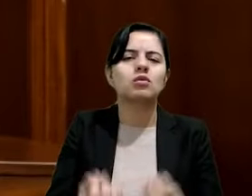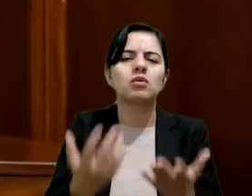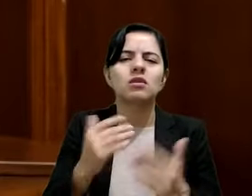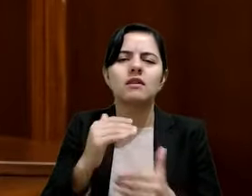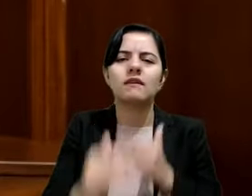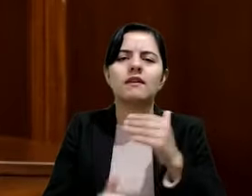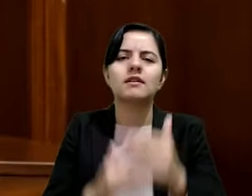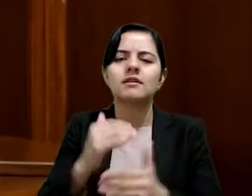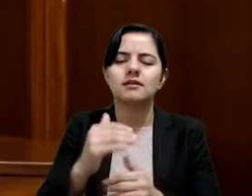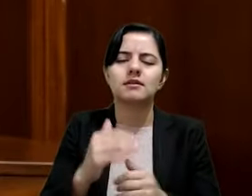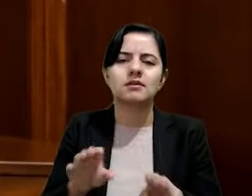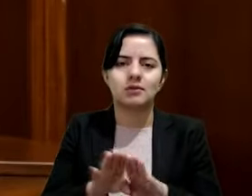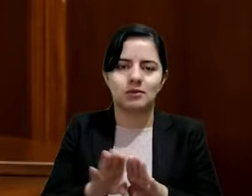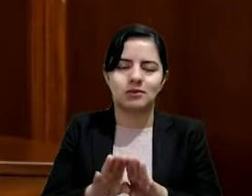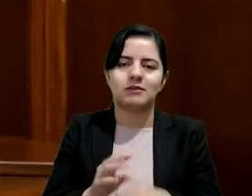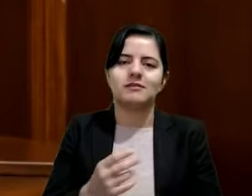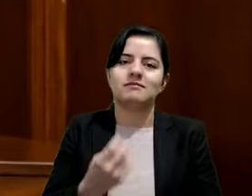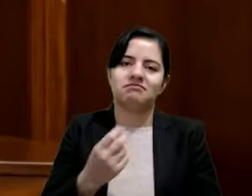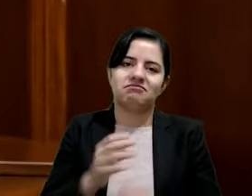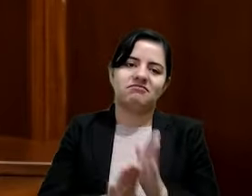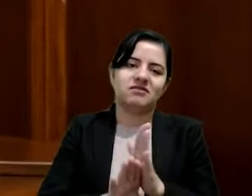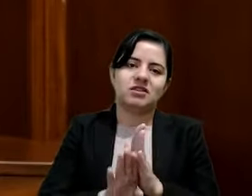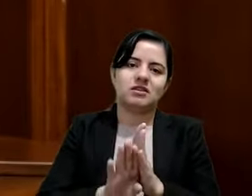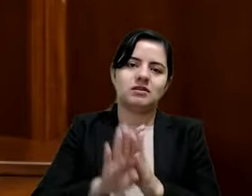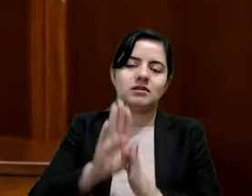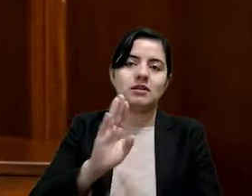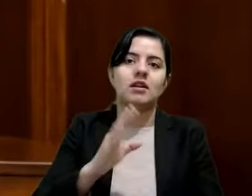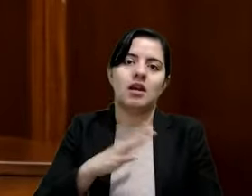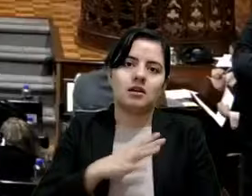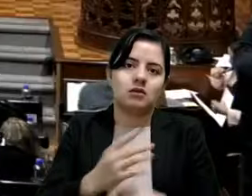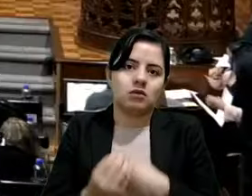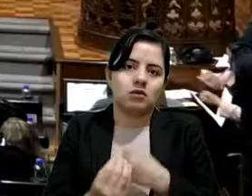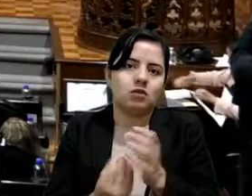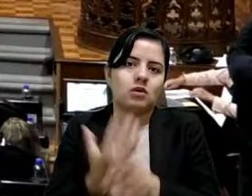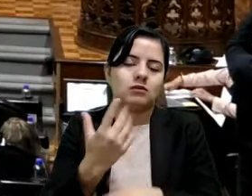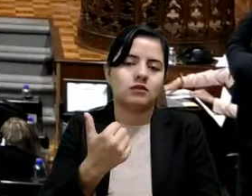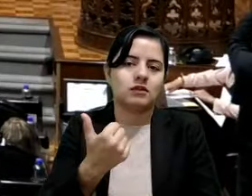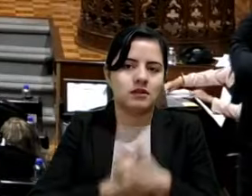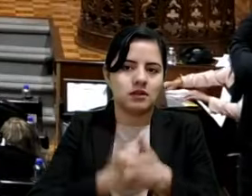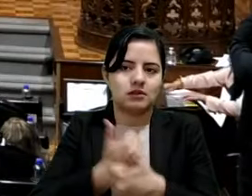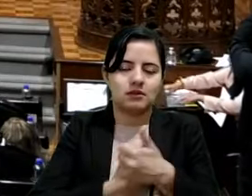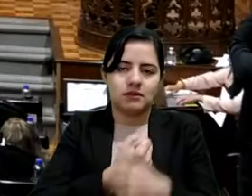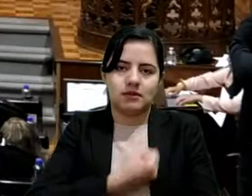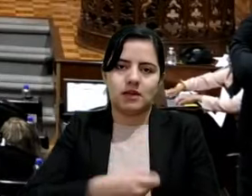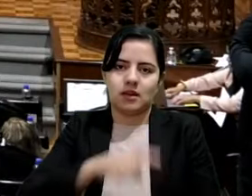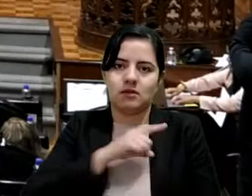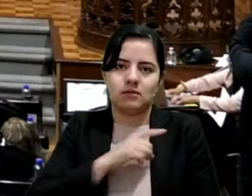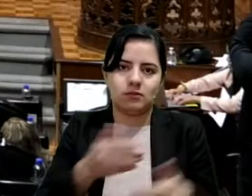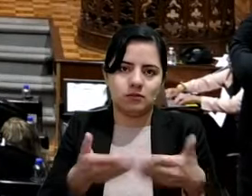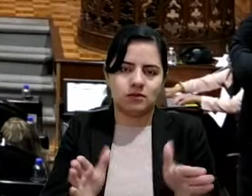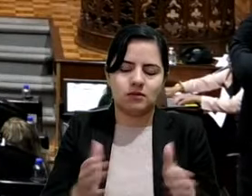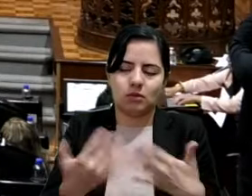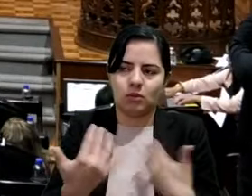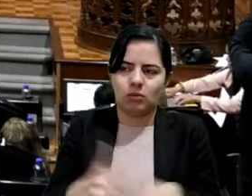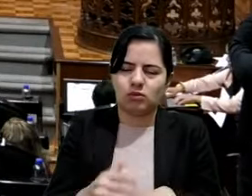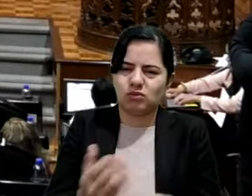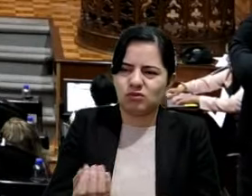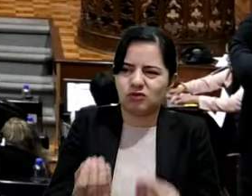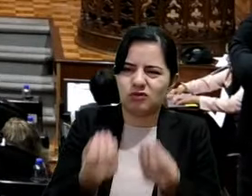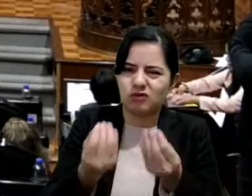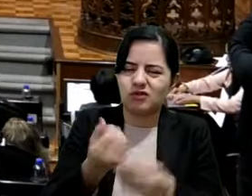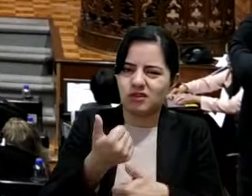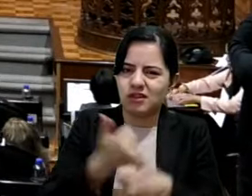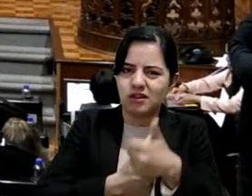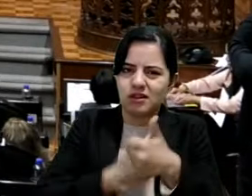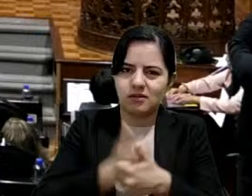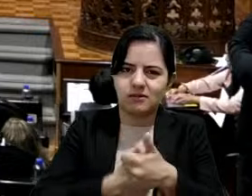y los retos que enfrentamos en salud pública que vaya son muchos Hoy vemos el resultado